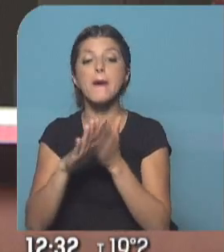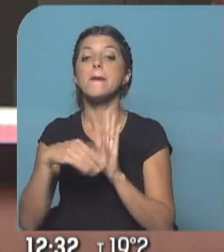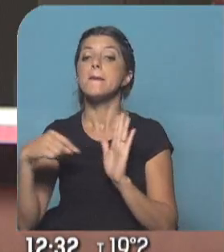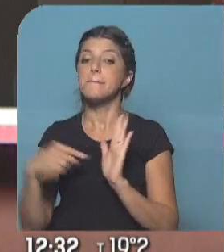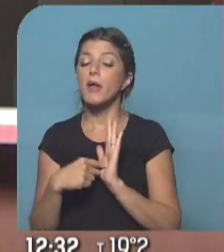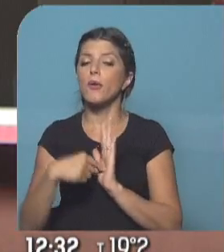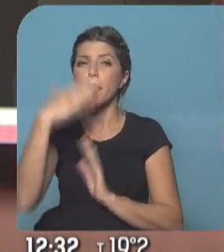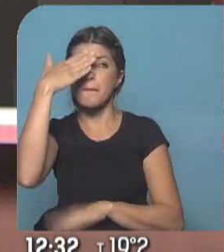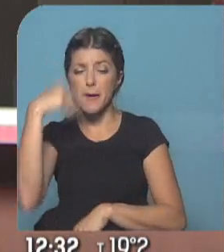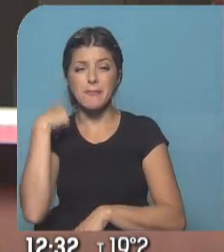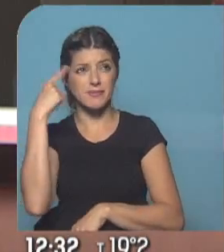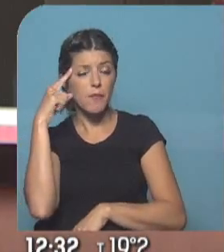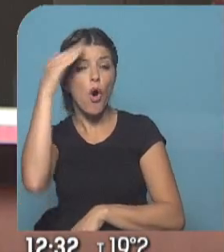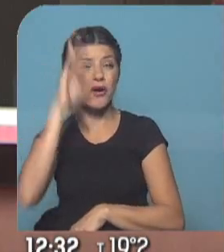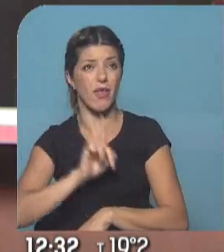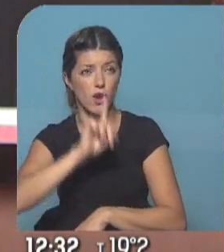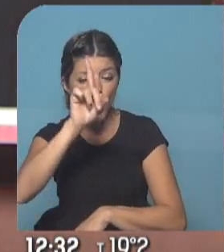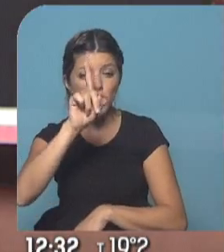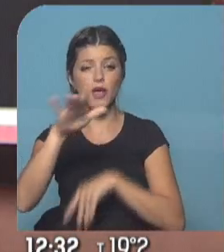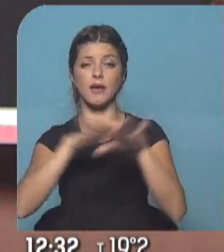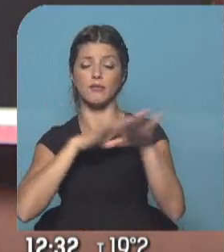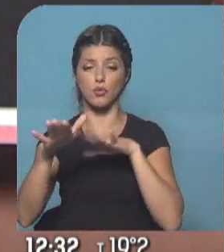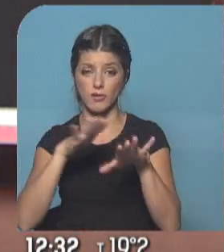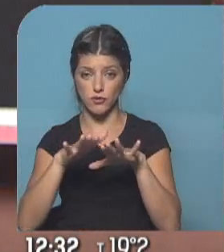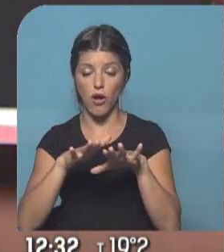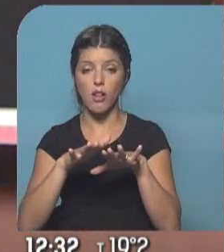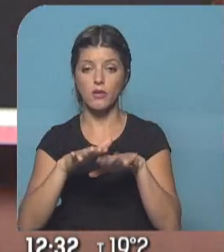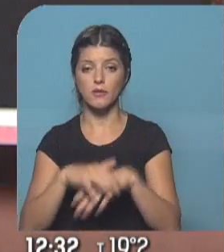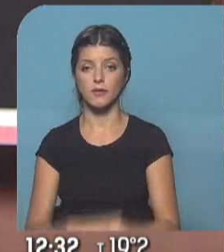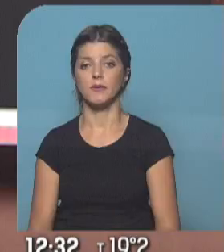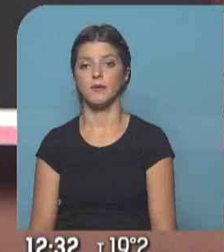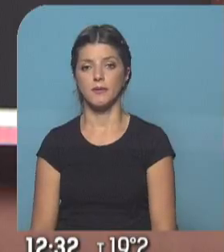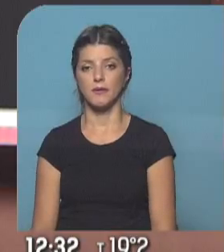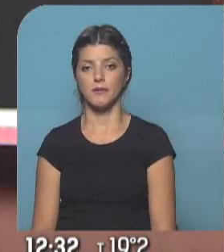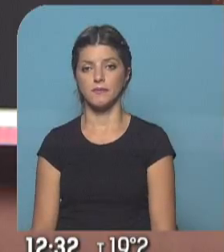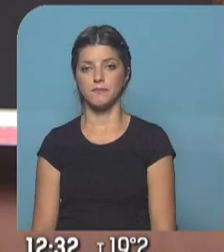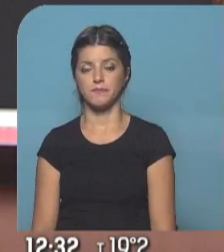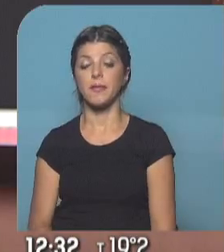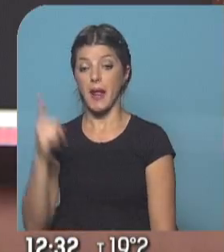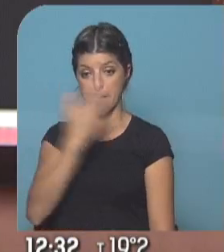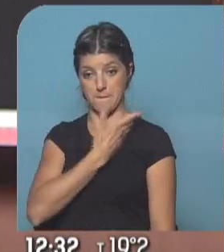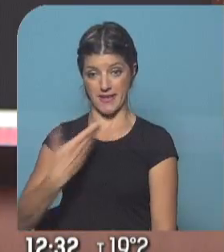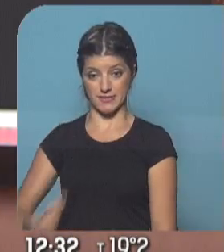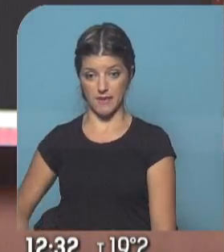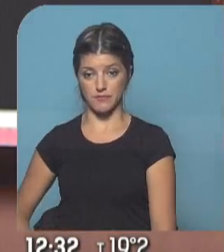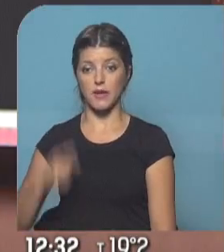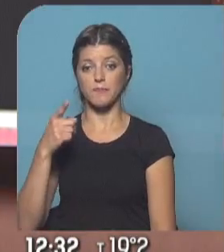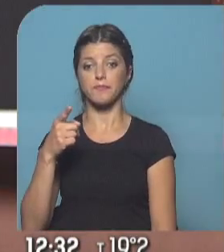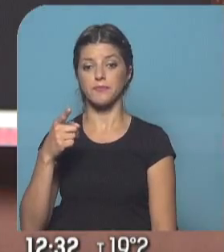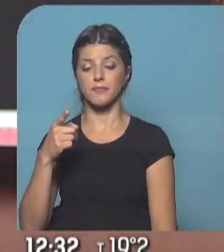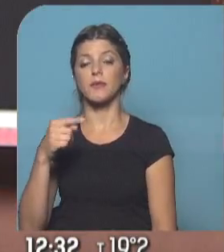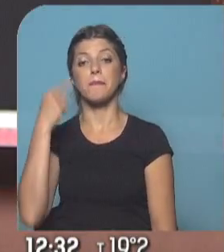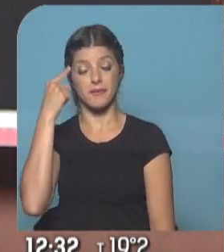la situación generada por Corea del Norte y la dura posición que asumió el mandatario japonés frente al gobierno de Corea del